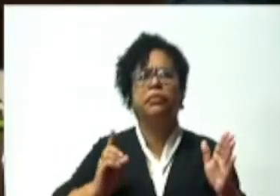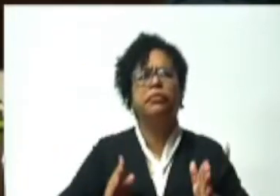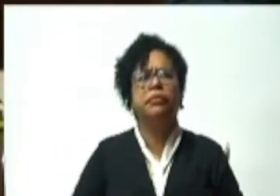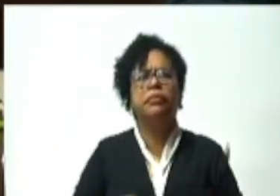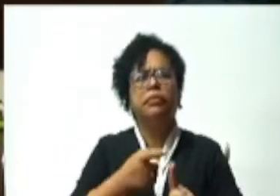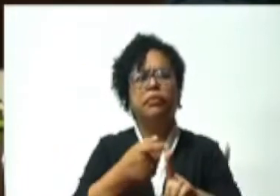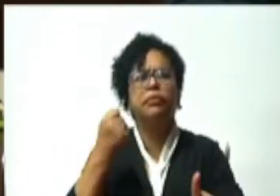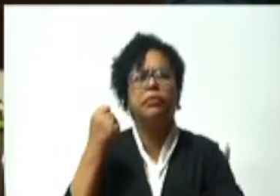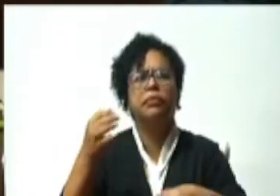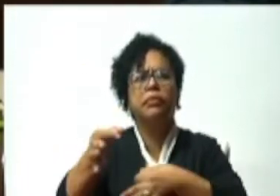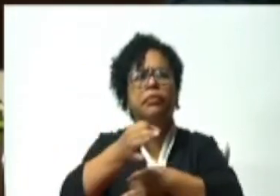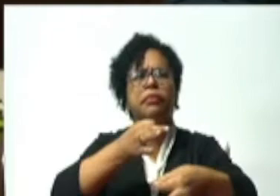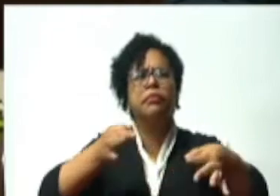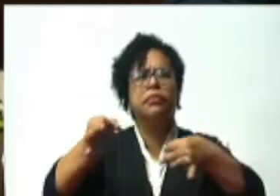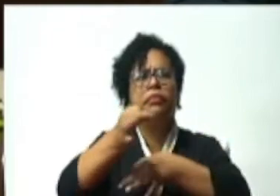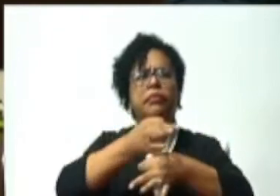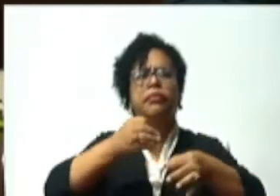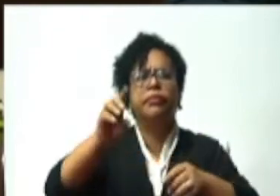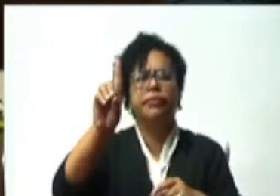Rodríguez.